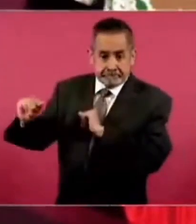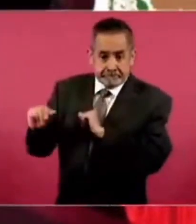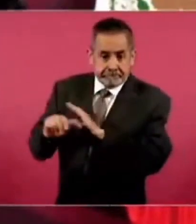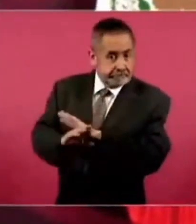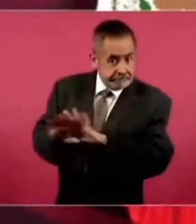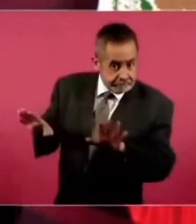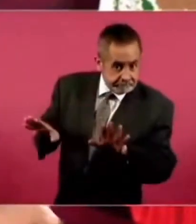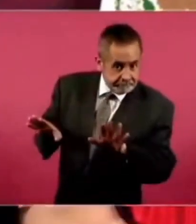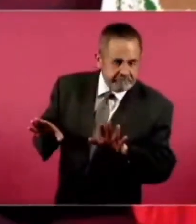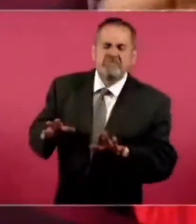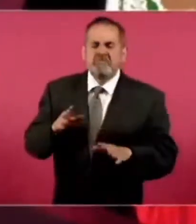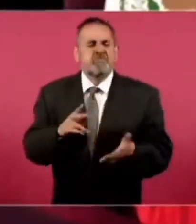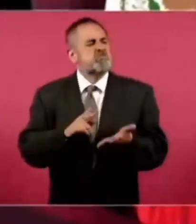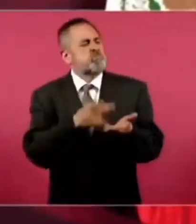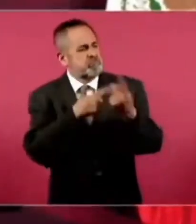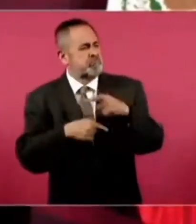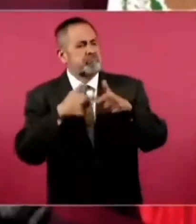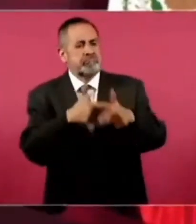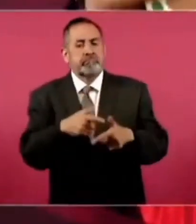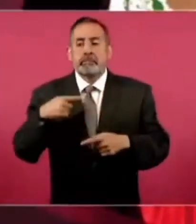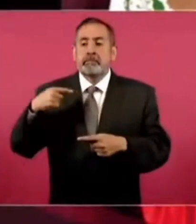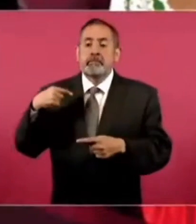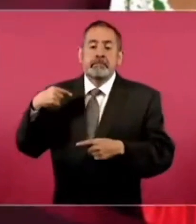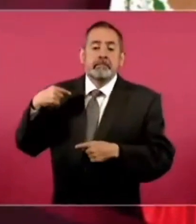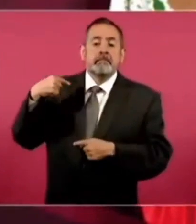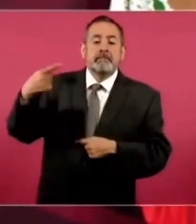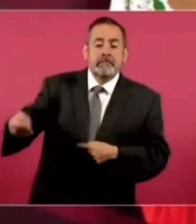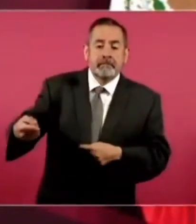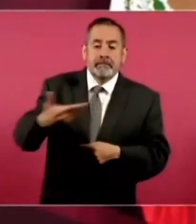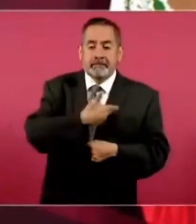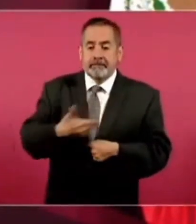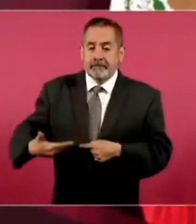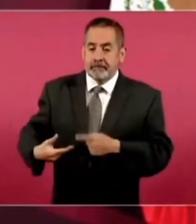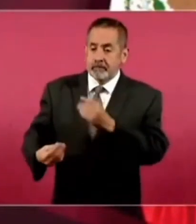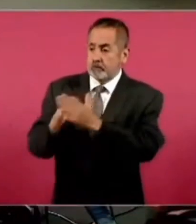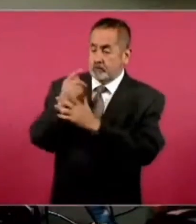pensando que quien llegue